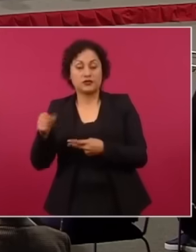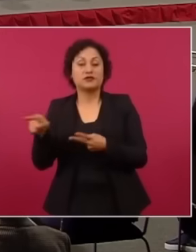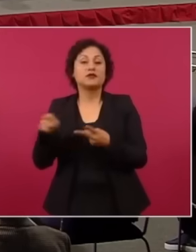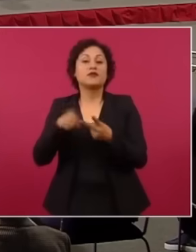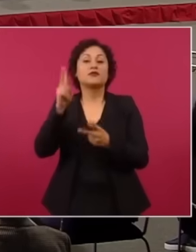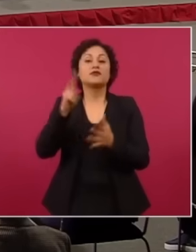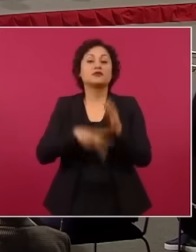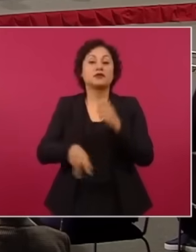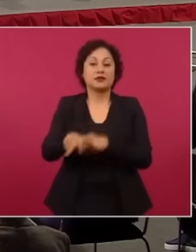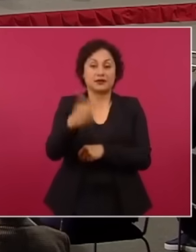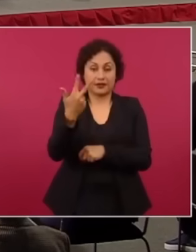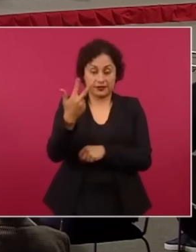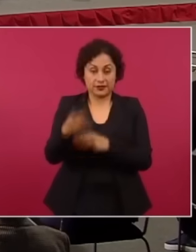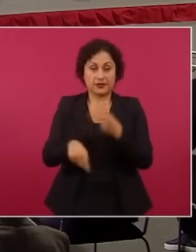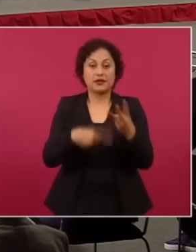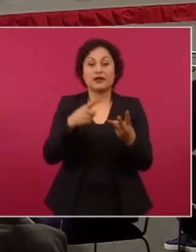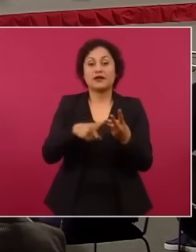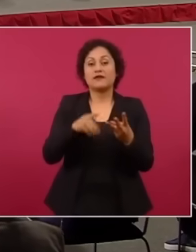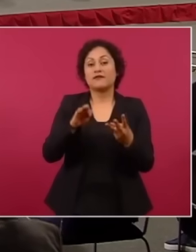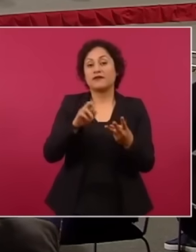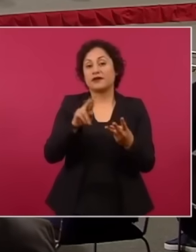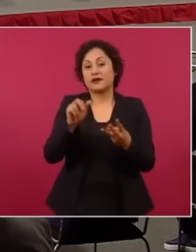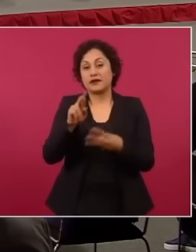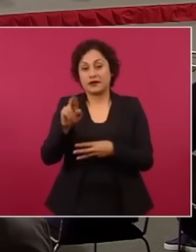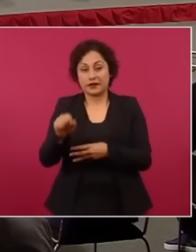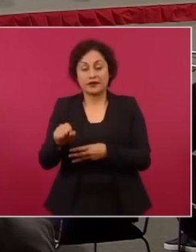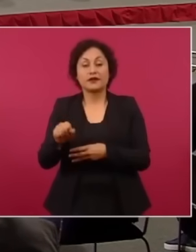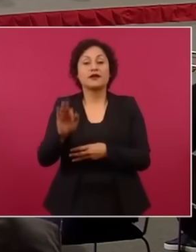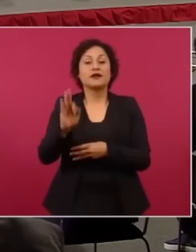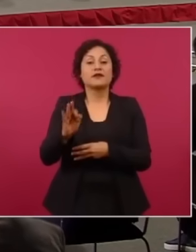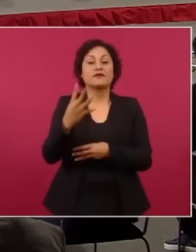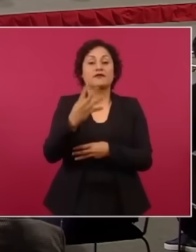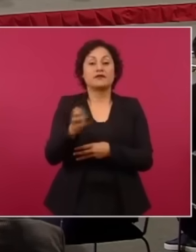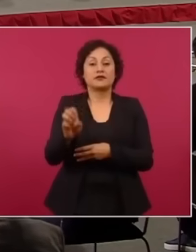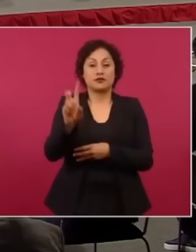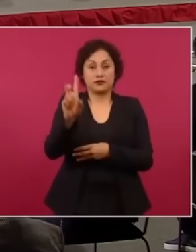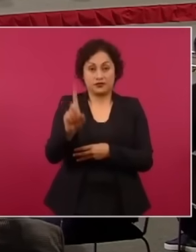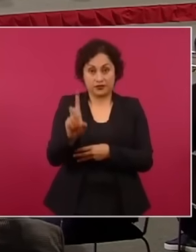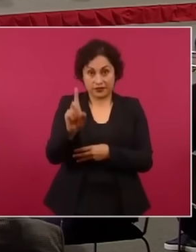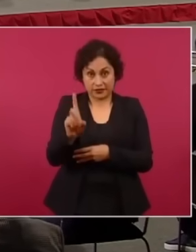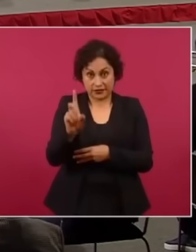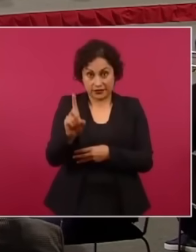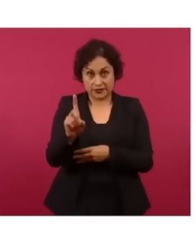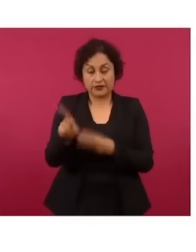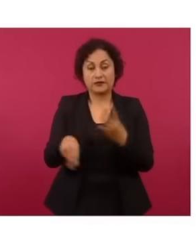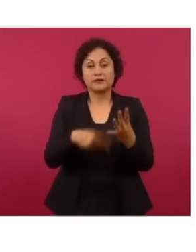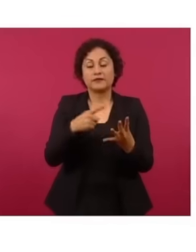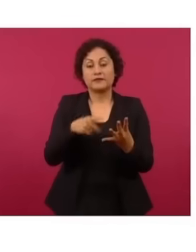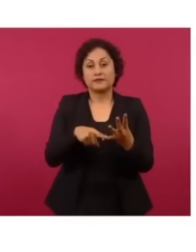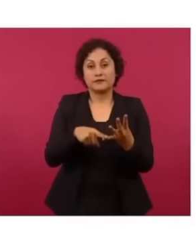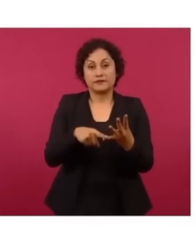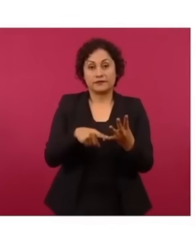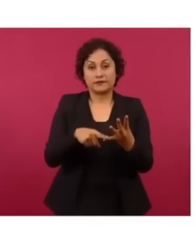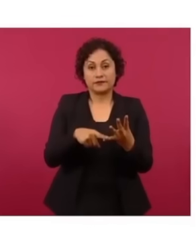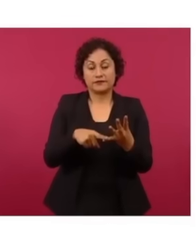2013, un Ferrari F430, un